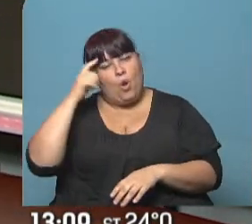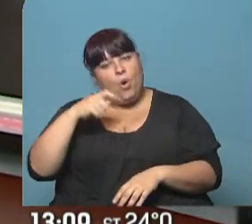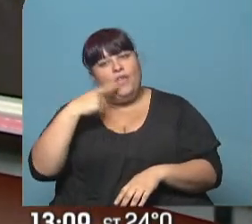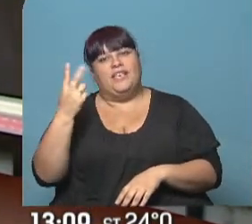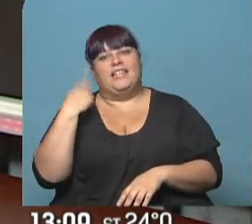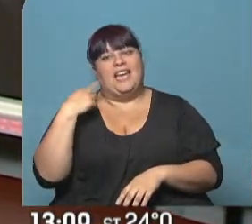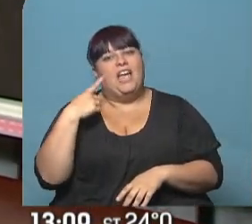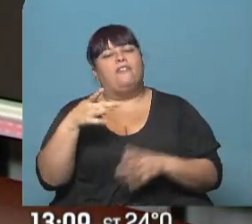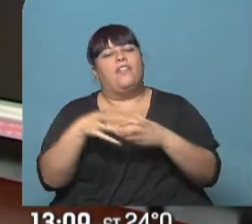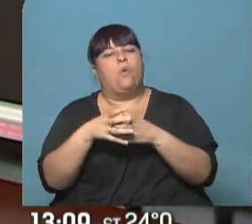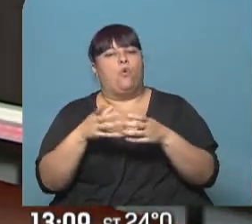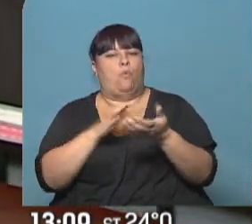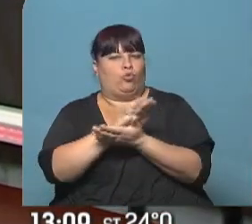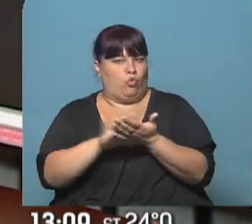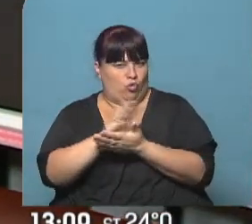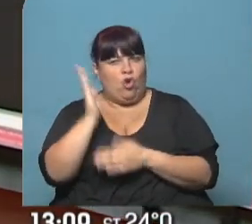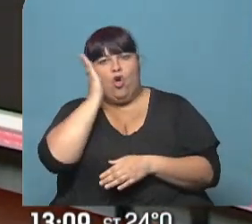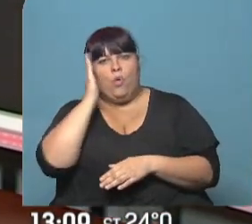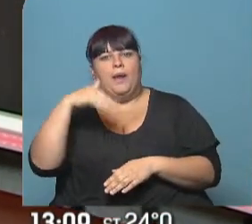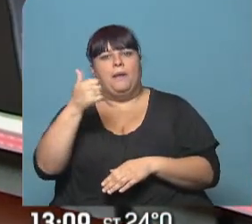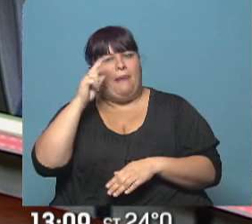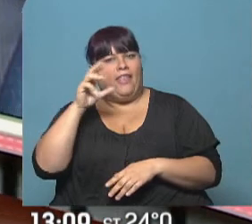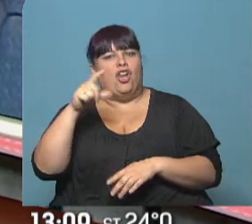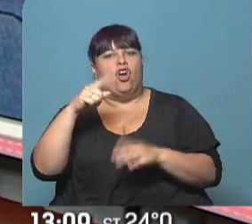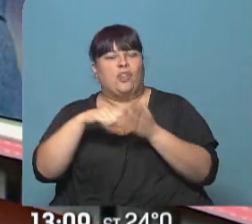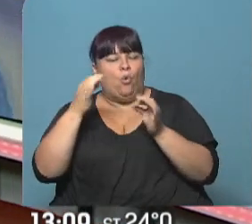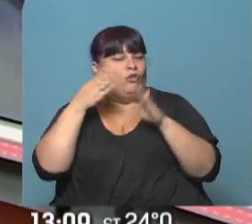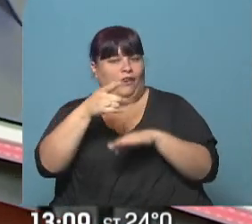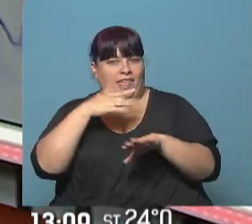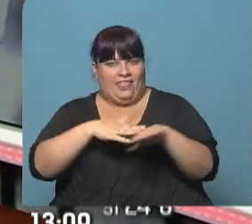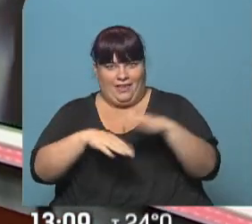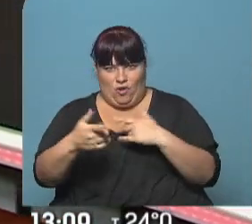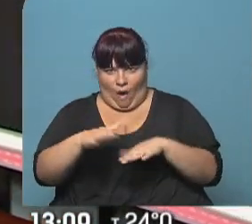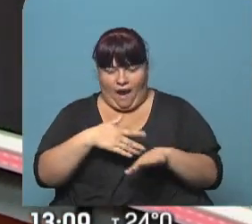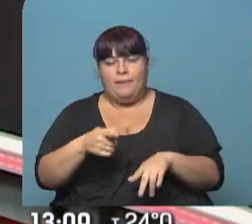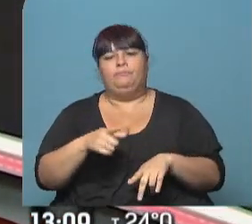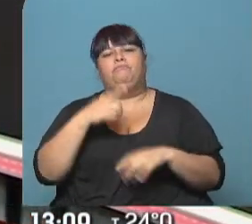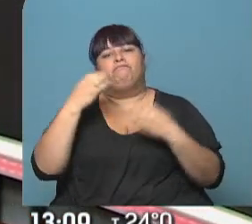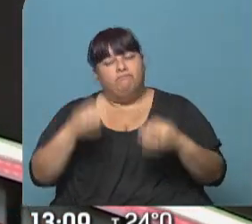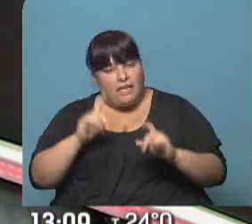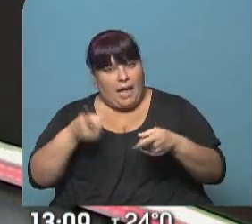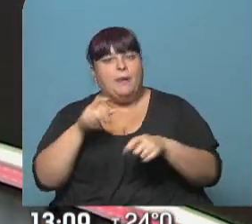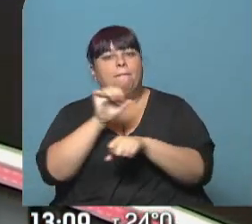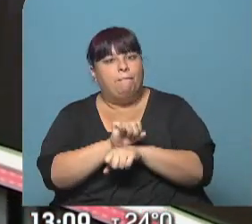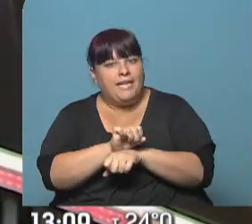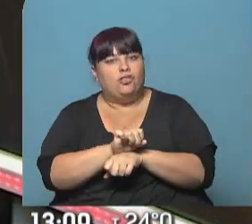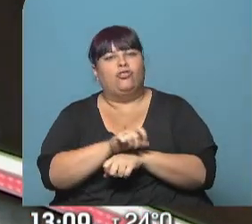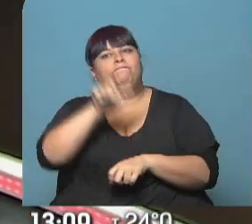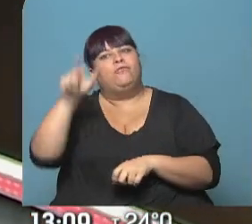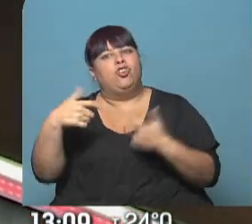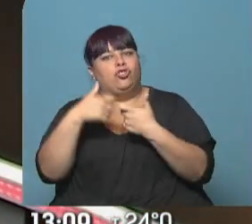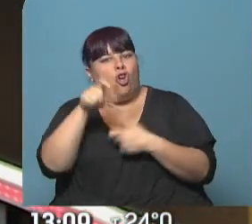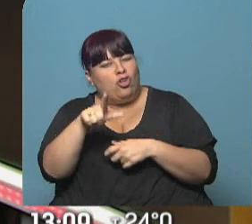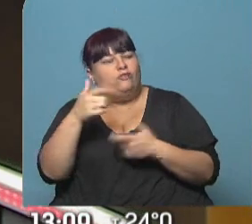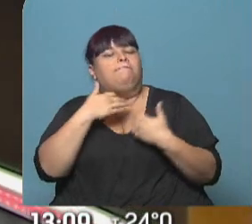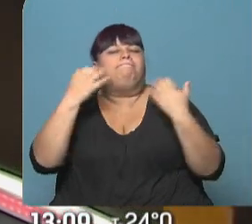el jefe de una sesión ilícita estaba durmiendo en Madero Center, de hecho estaba descalzo al momento de la detención. Lo cierto es que también fue detenido quien es su socio,